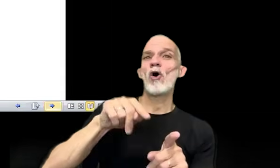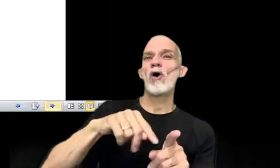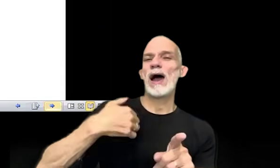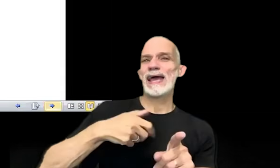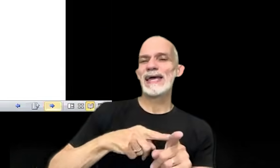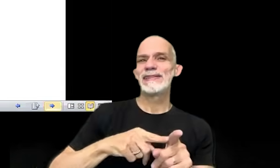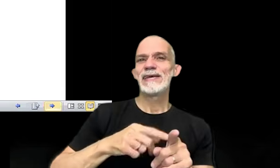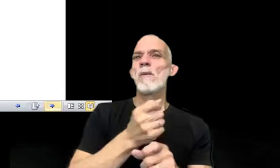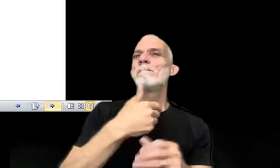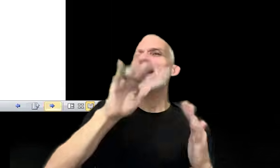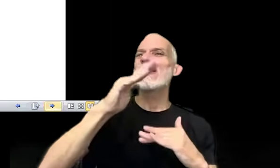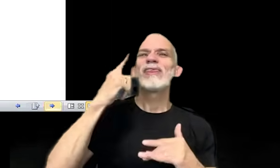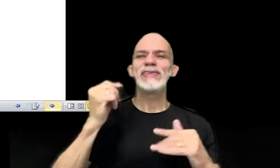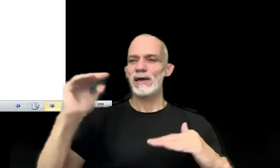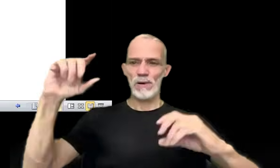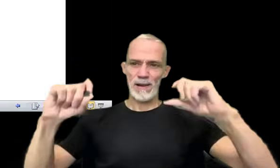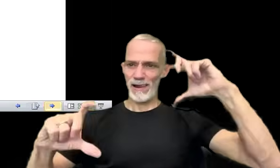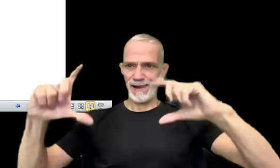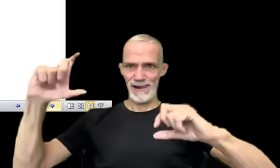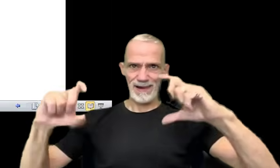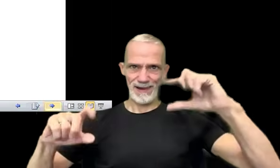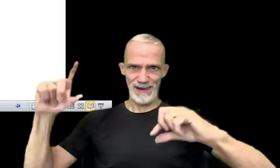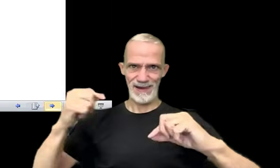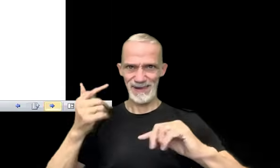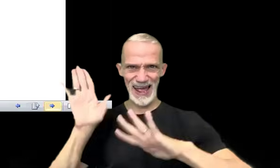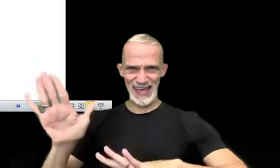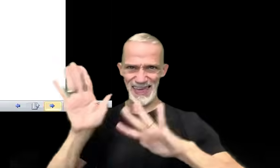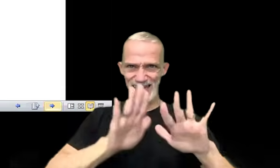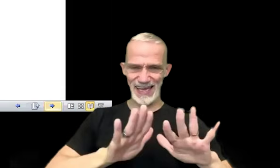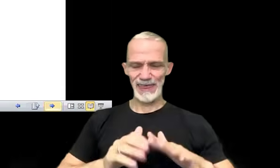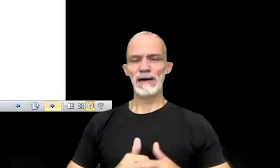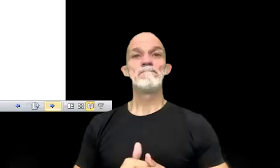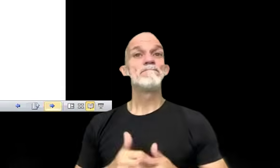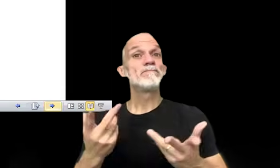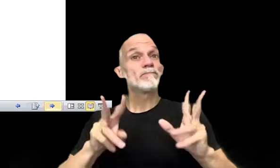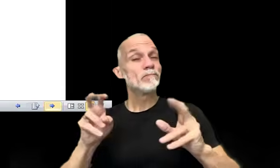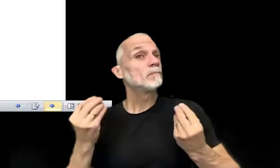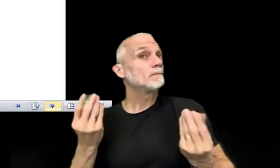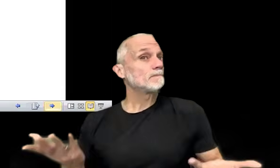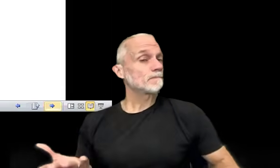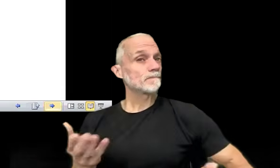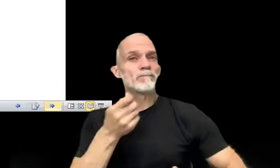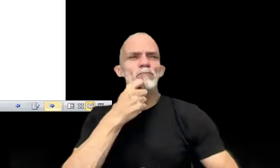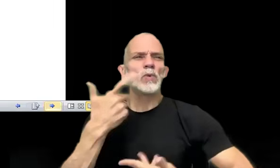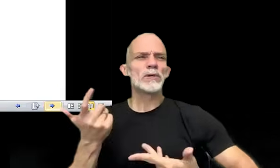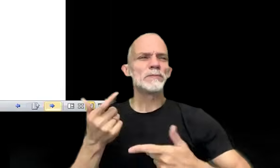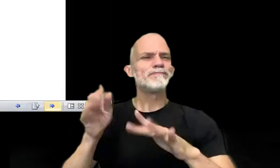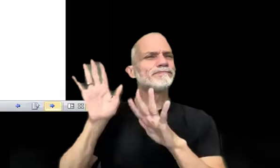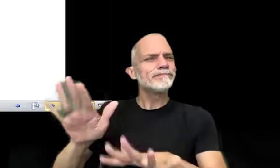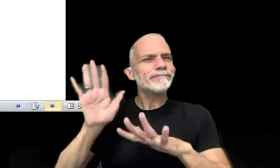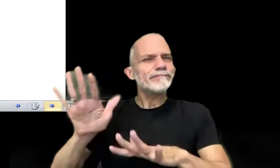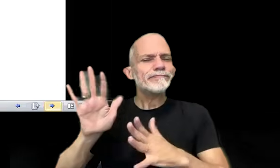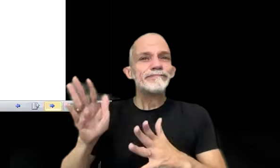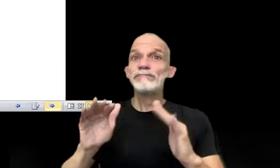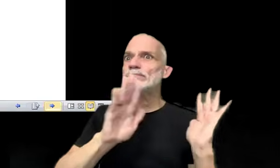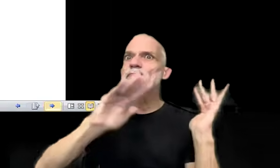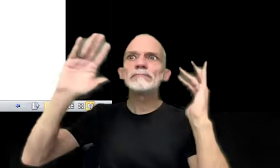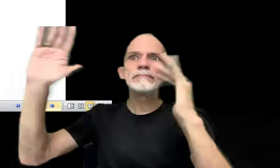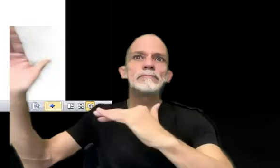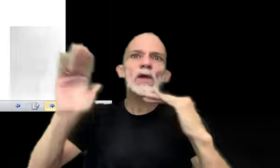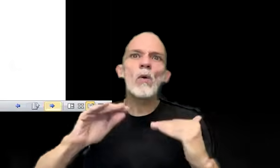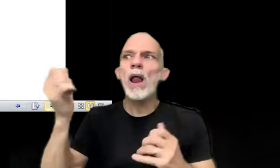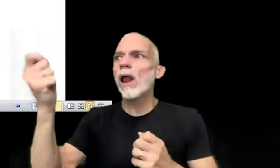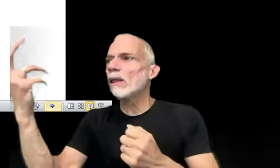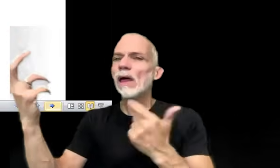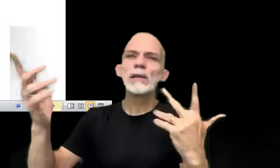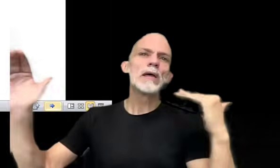otro país será la residencia del otro país. Y acá hay otra cuestión. ¿Qué pasa si permaneció la misma